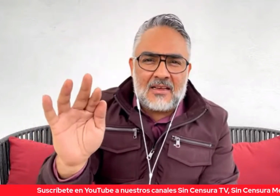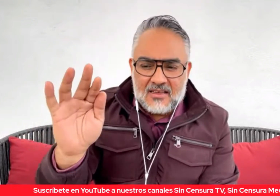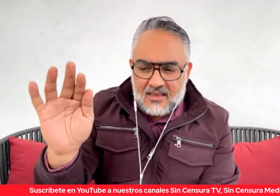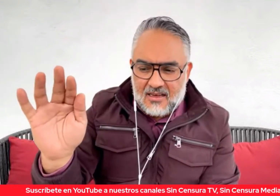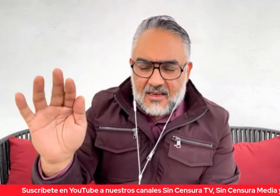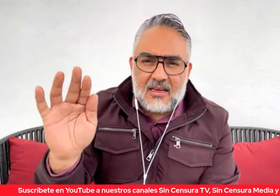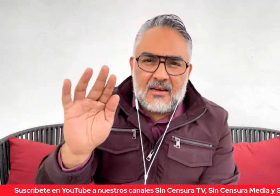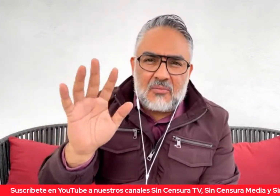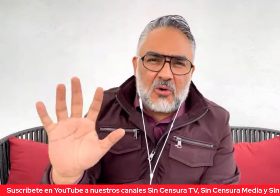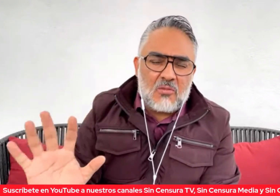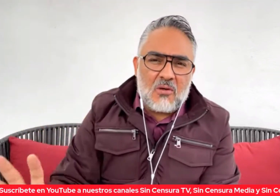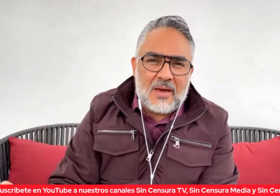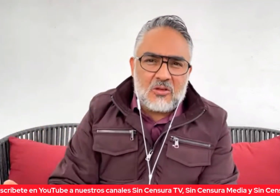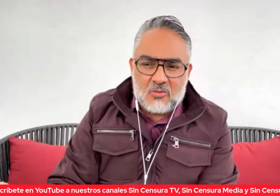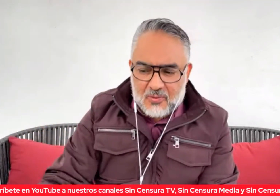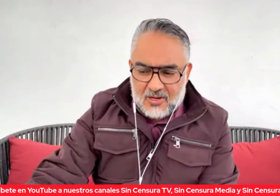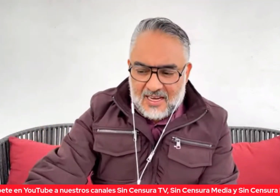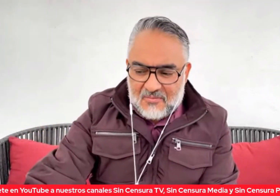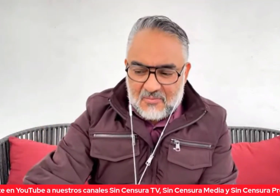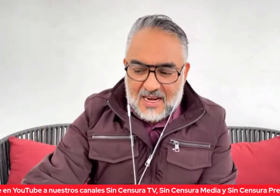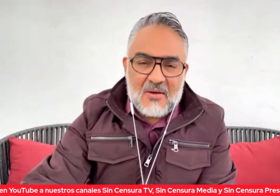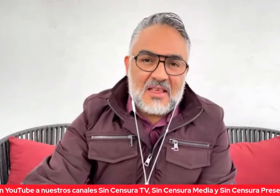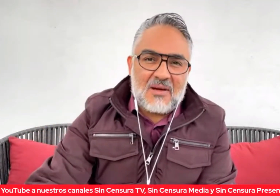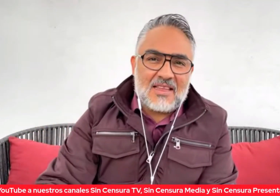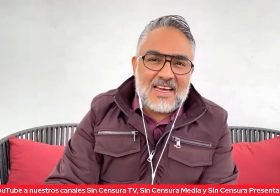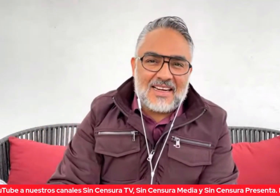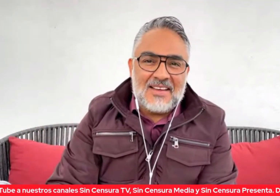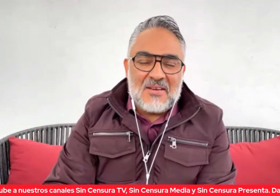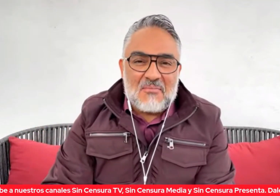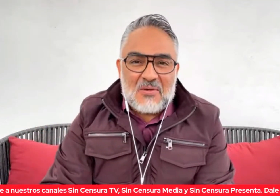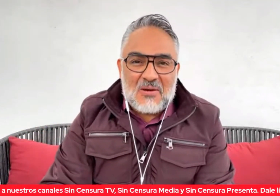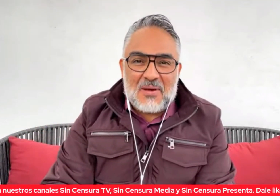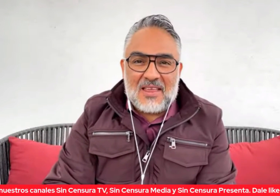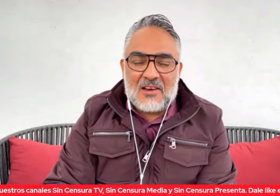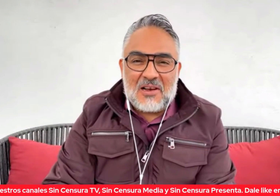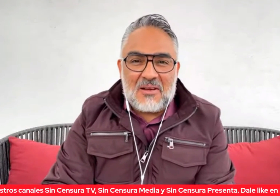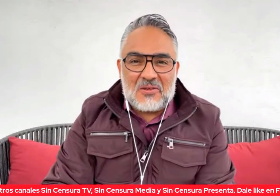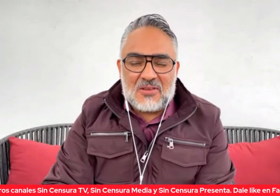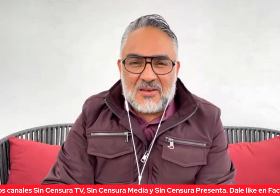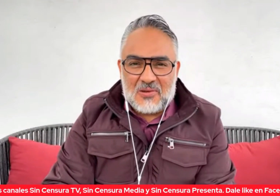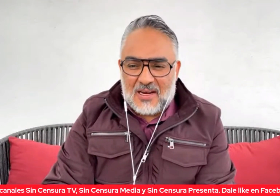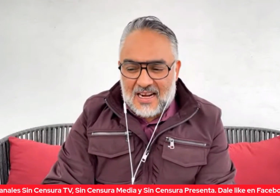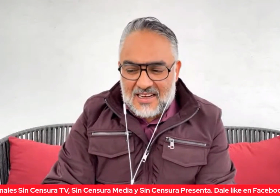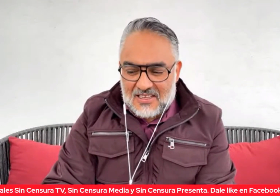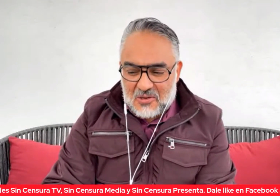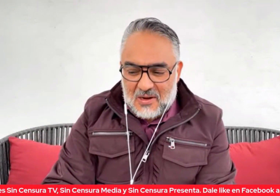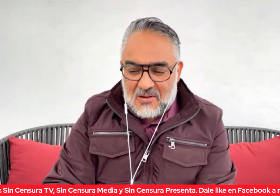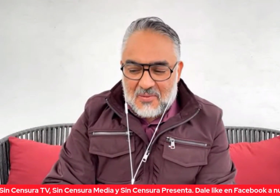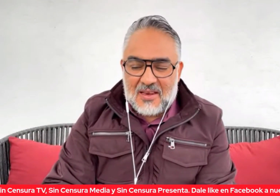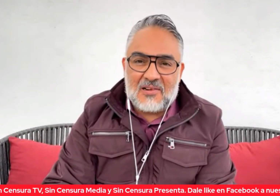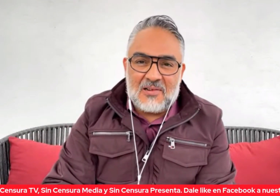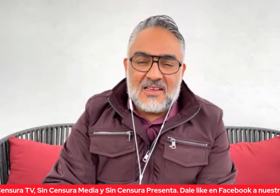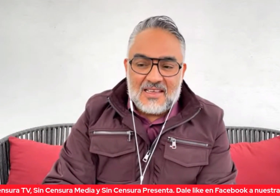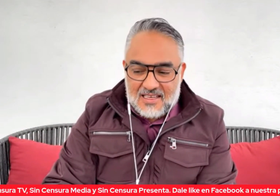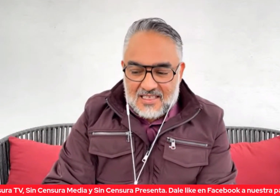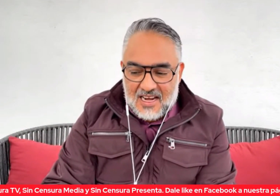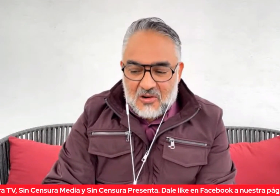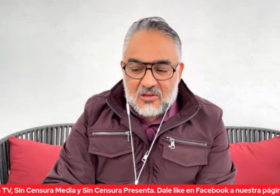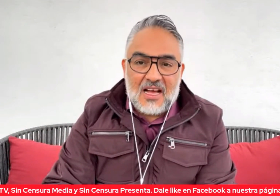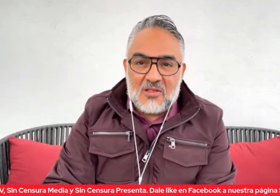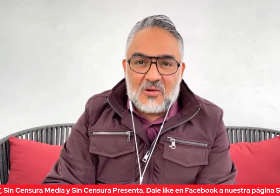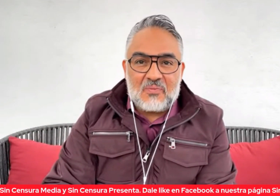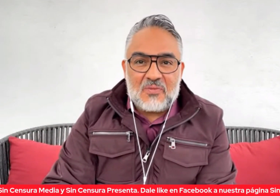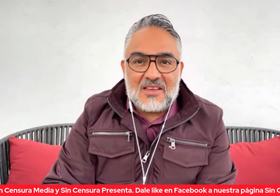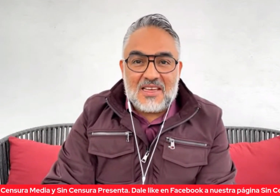le apaguen por un momento, porque me acaba de mandar Manuel Pedrero, y le mando un saludo al carnalito Manuel Pedrero, que